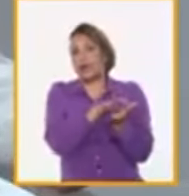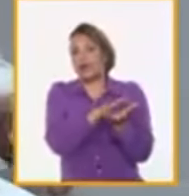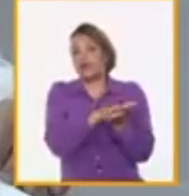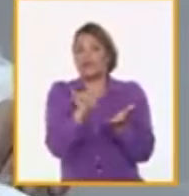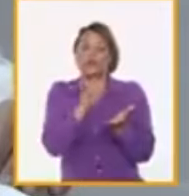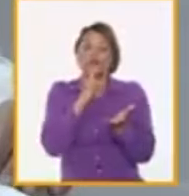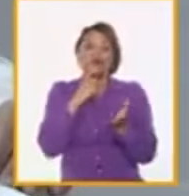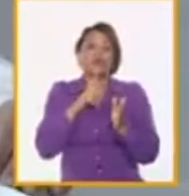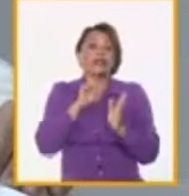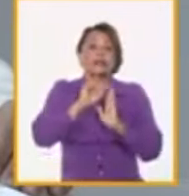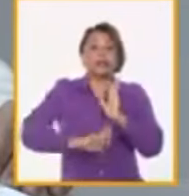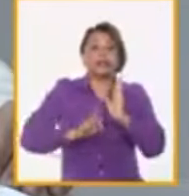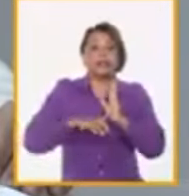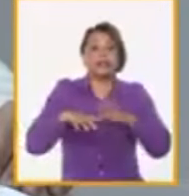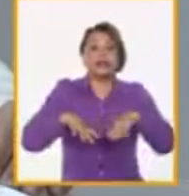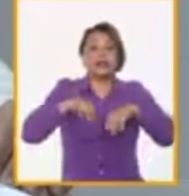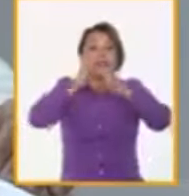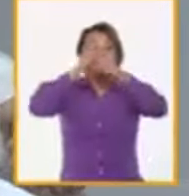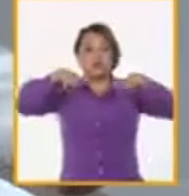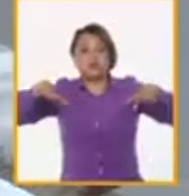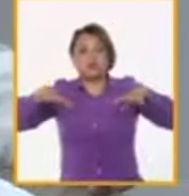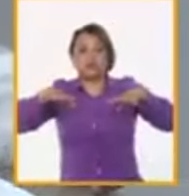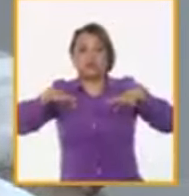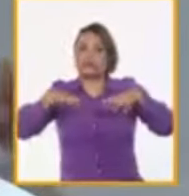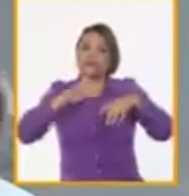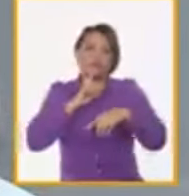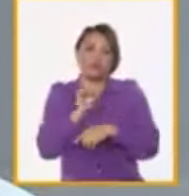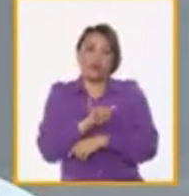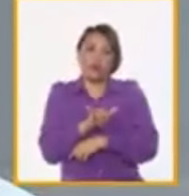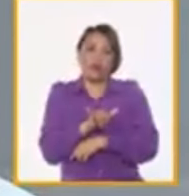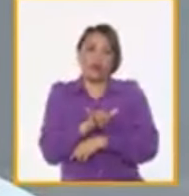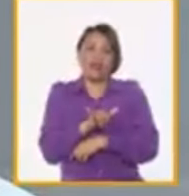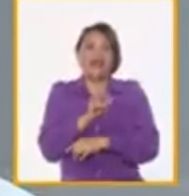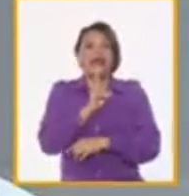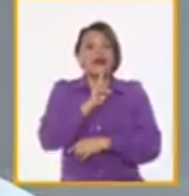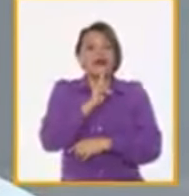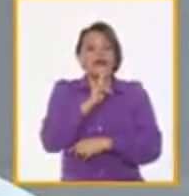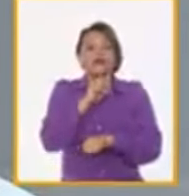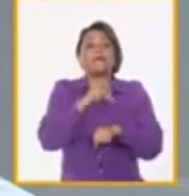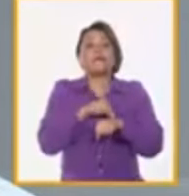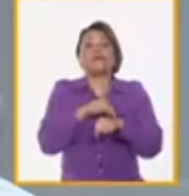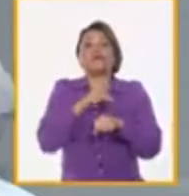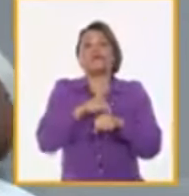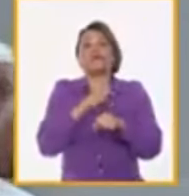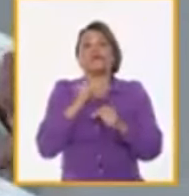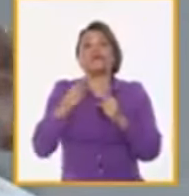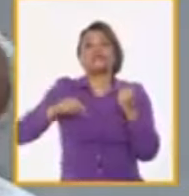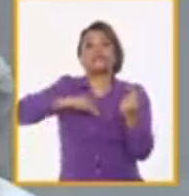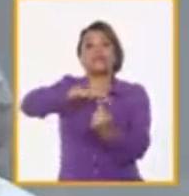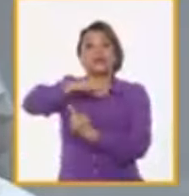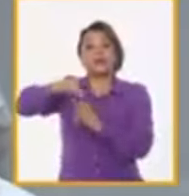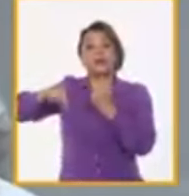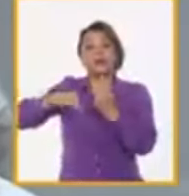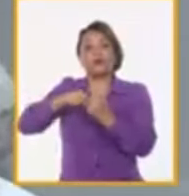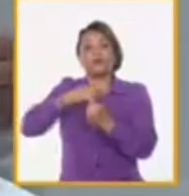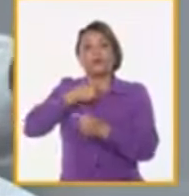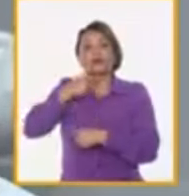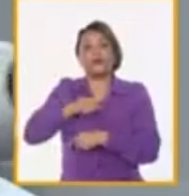instantánea. En el caso del abasto de agua, hay distribuciones por ciclo, y cada vez que se atrasa un